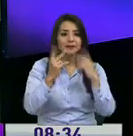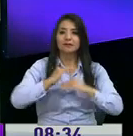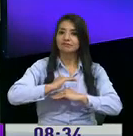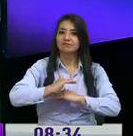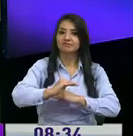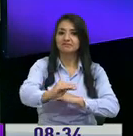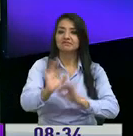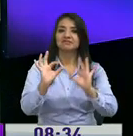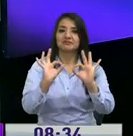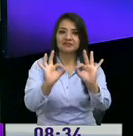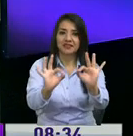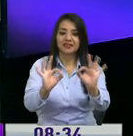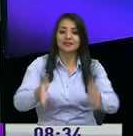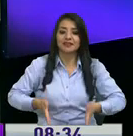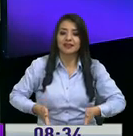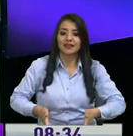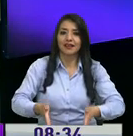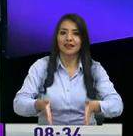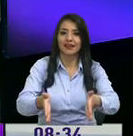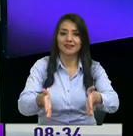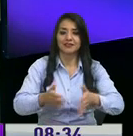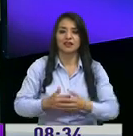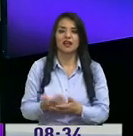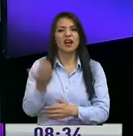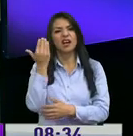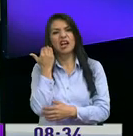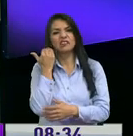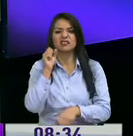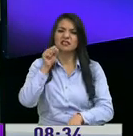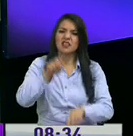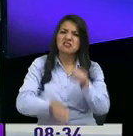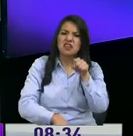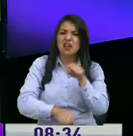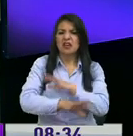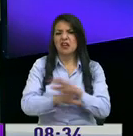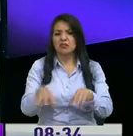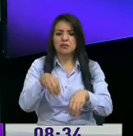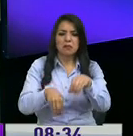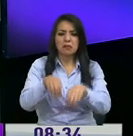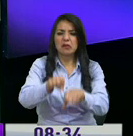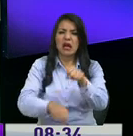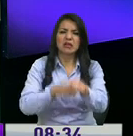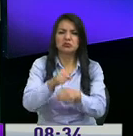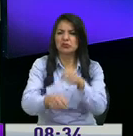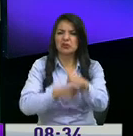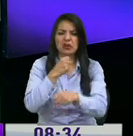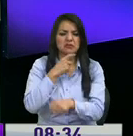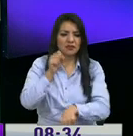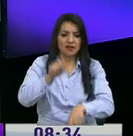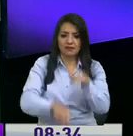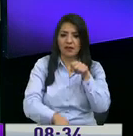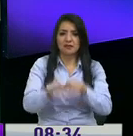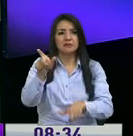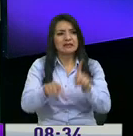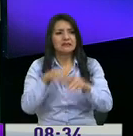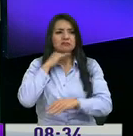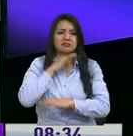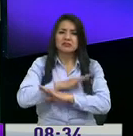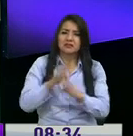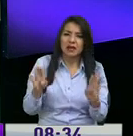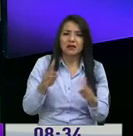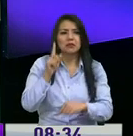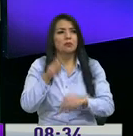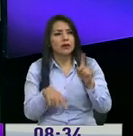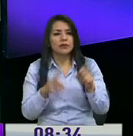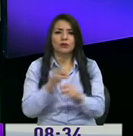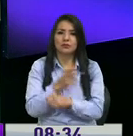ya esta calle que se encontraba en pésimo estado por varios años y que era un dolor de cabeza para todos los moradores, nuestros vecinos de ahí de